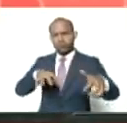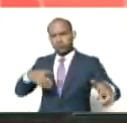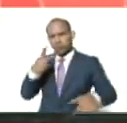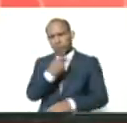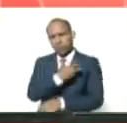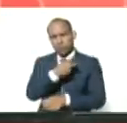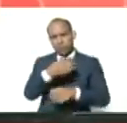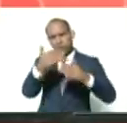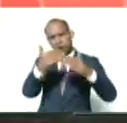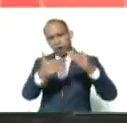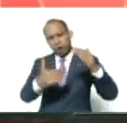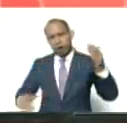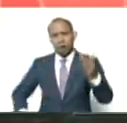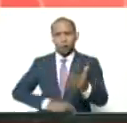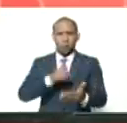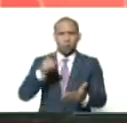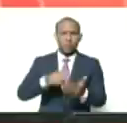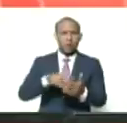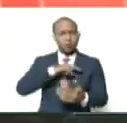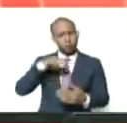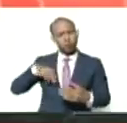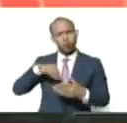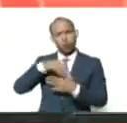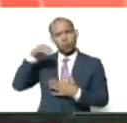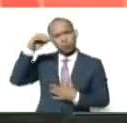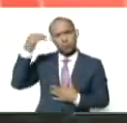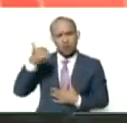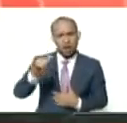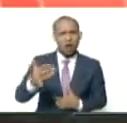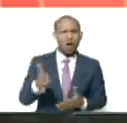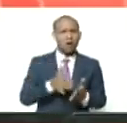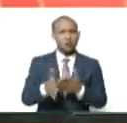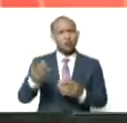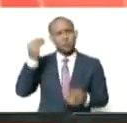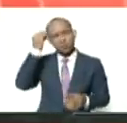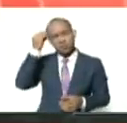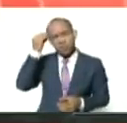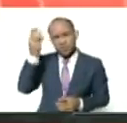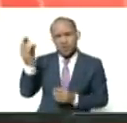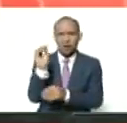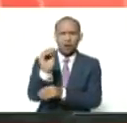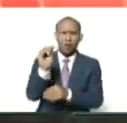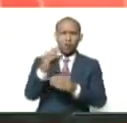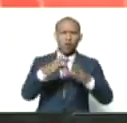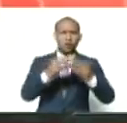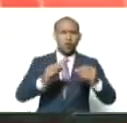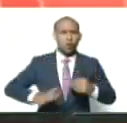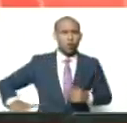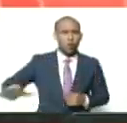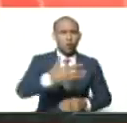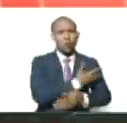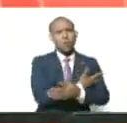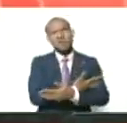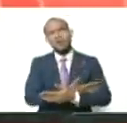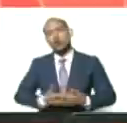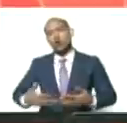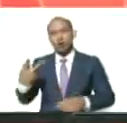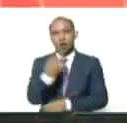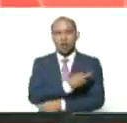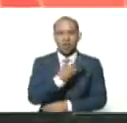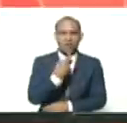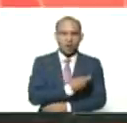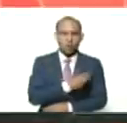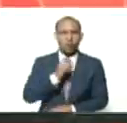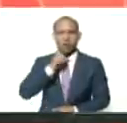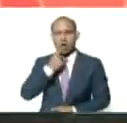Tenemos una gran esperanza en el proceso de vacunación, poder acceder a todas las millones de vacunas, Sputnik